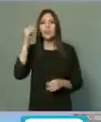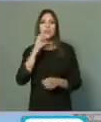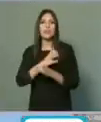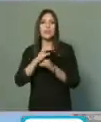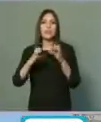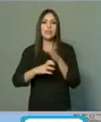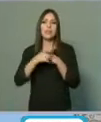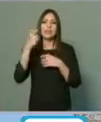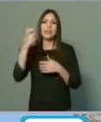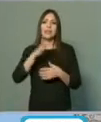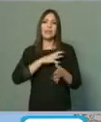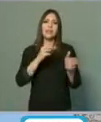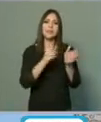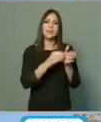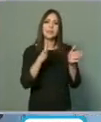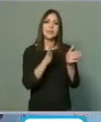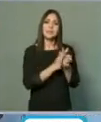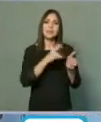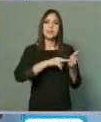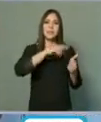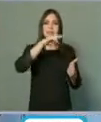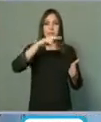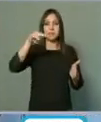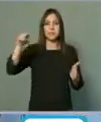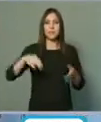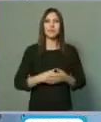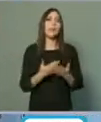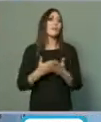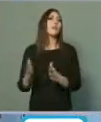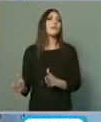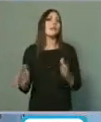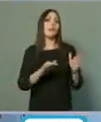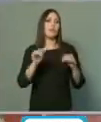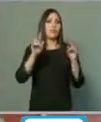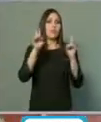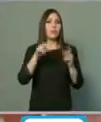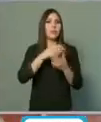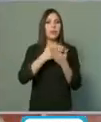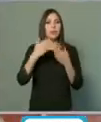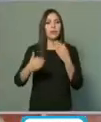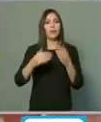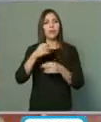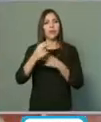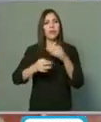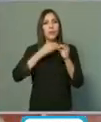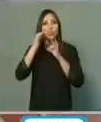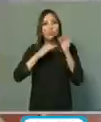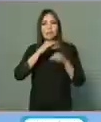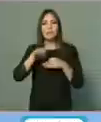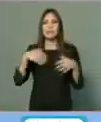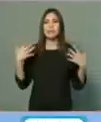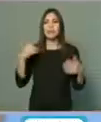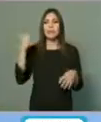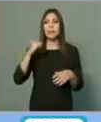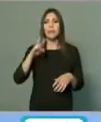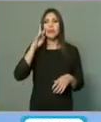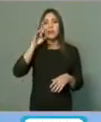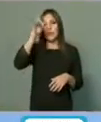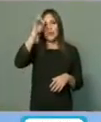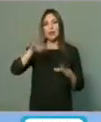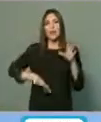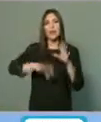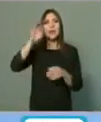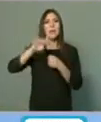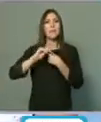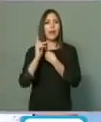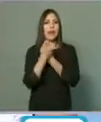quedaron plasmadas en esas pinturas. Oye, Iván, y cambiando de tema totalmente, pero una noticia que nos tiene a todos como sorprendidos es que se encontró agua en Marte, ¿no? Sí.